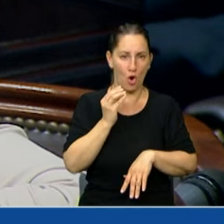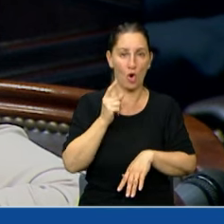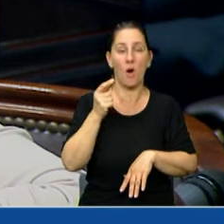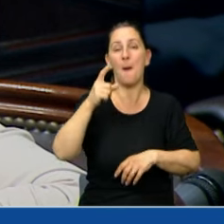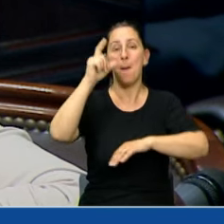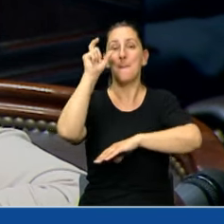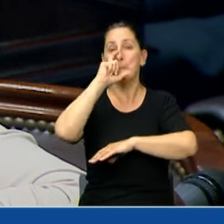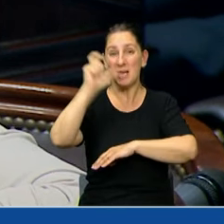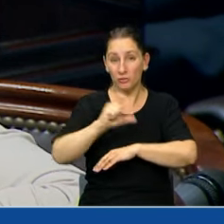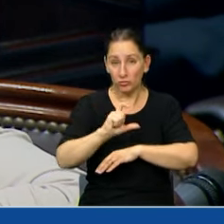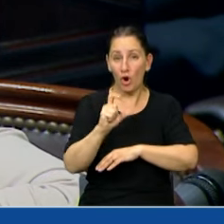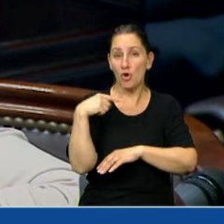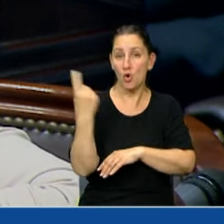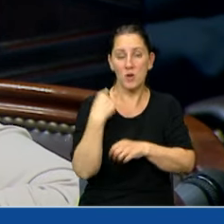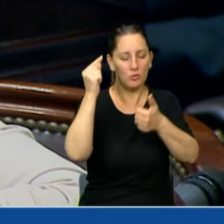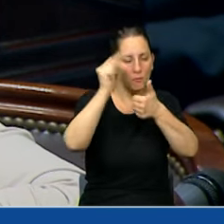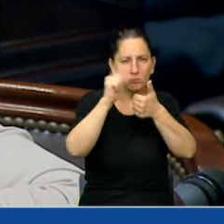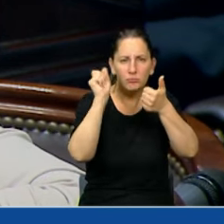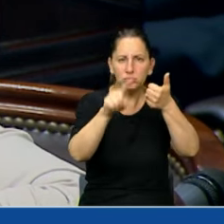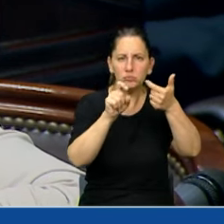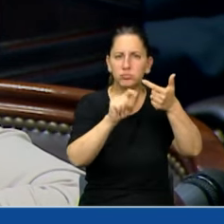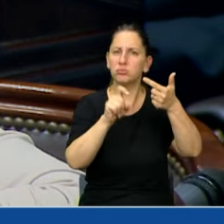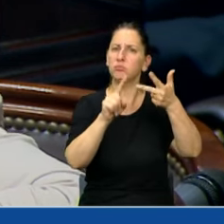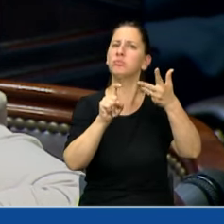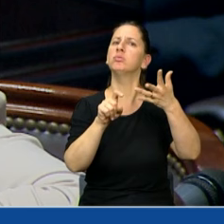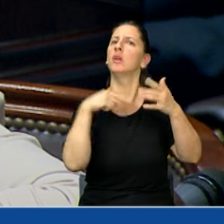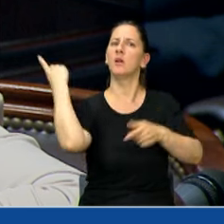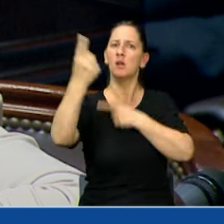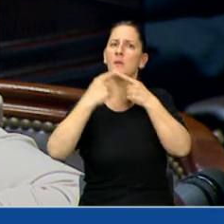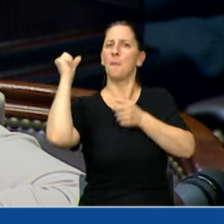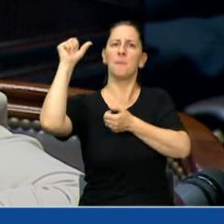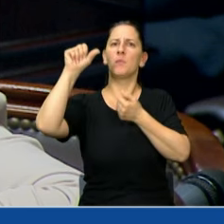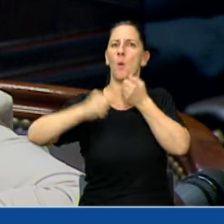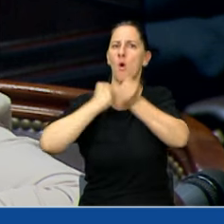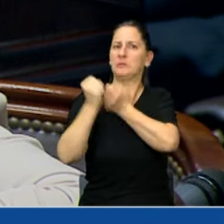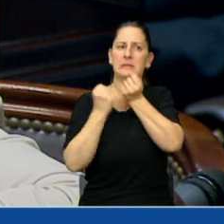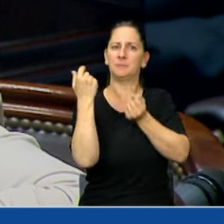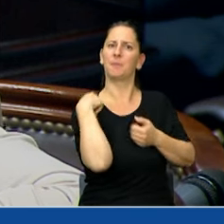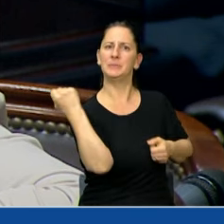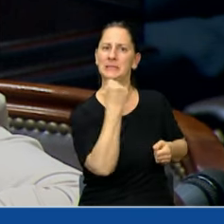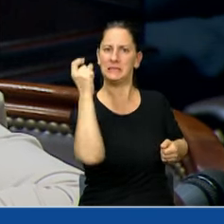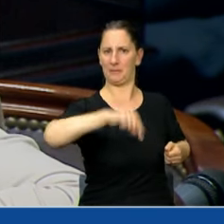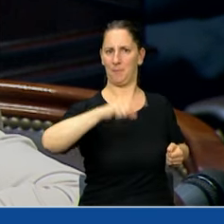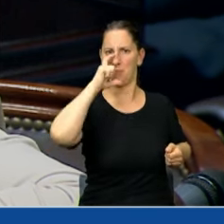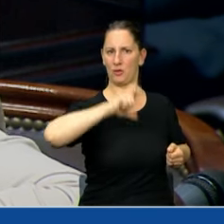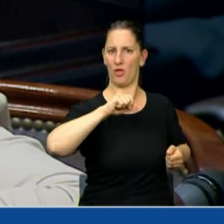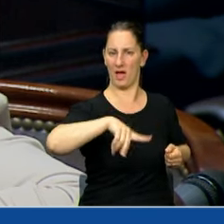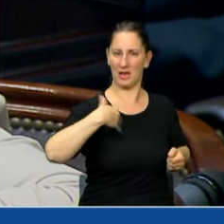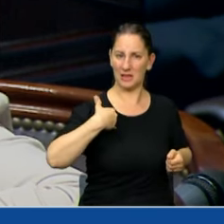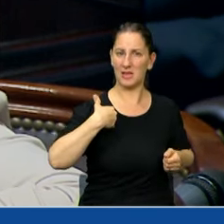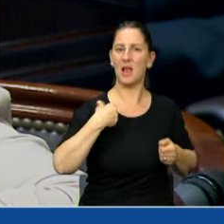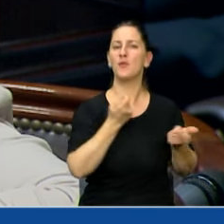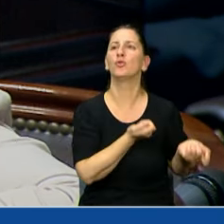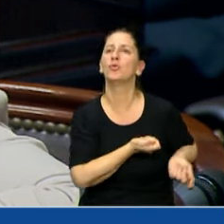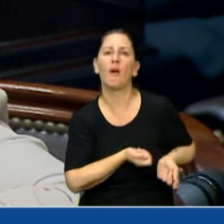Escalante por sus características sigue siendo muy requerido por las refinerías y muchas veces nuestro cupo de exportación